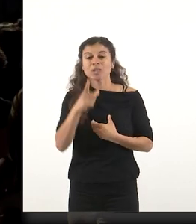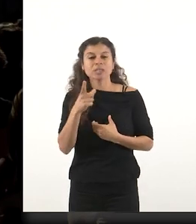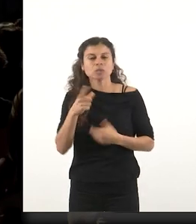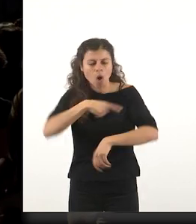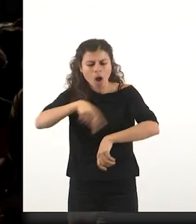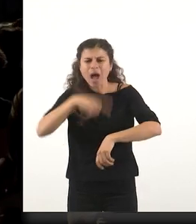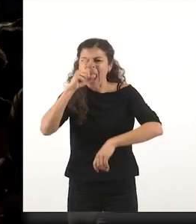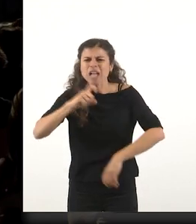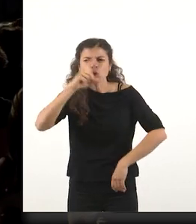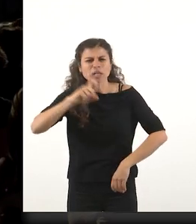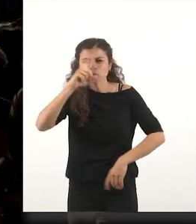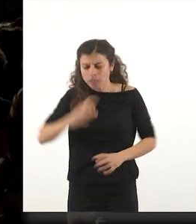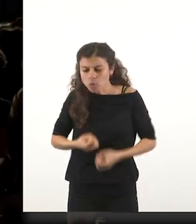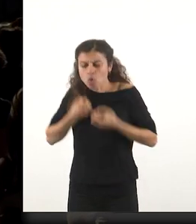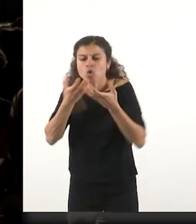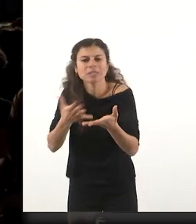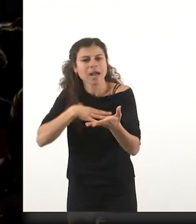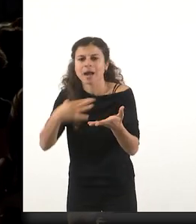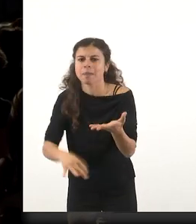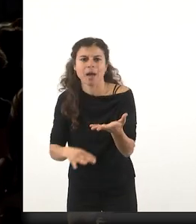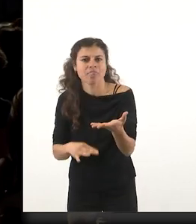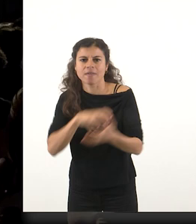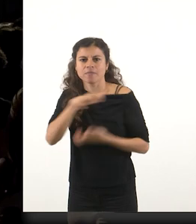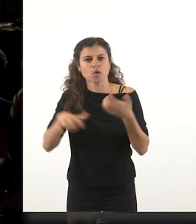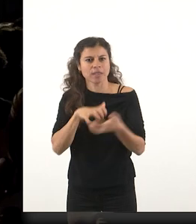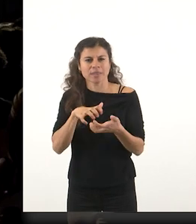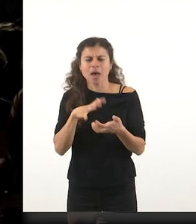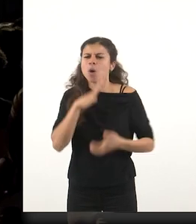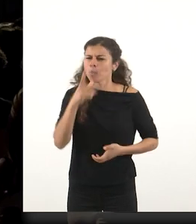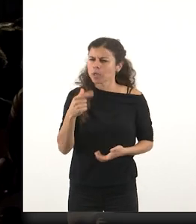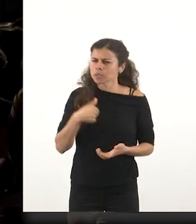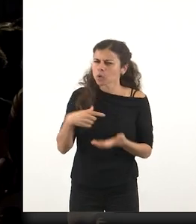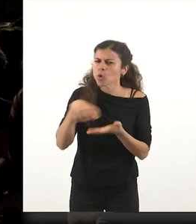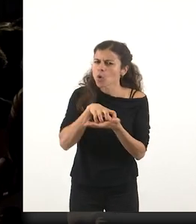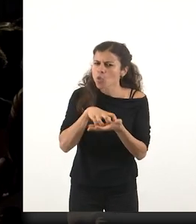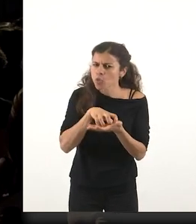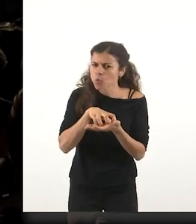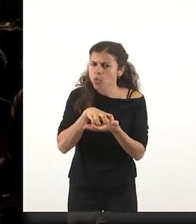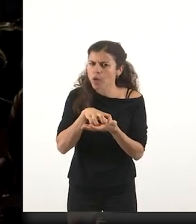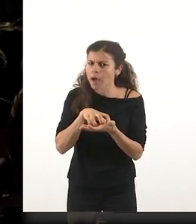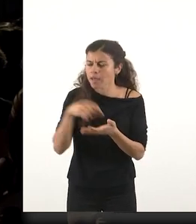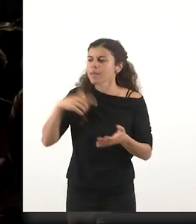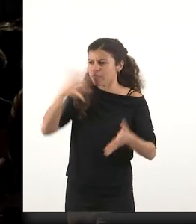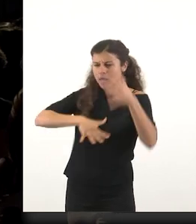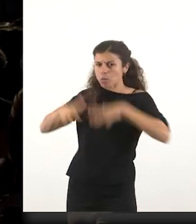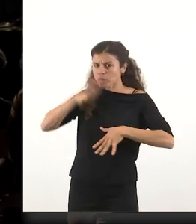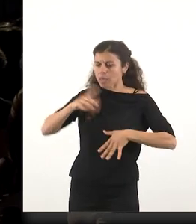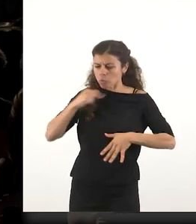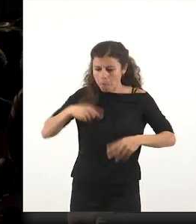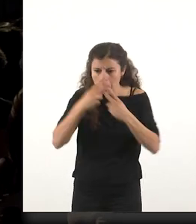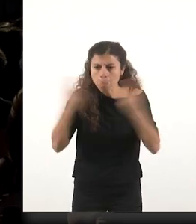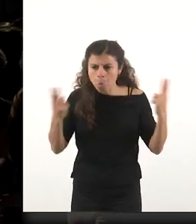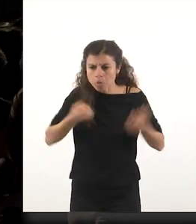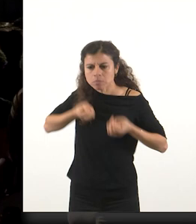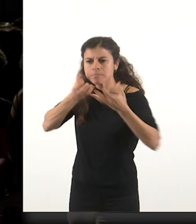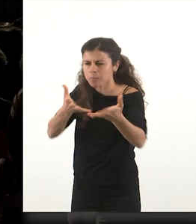que ha sido la violencia machista en nuestras vidas. Por eso tengo la gran duda y estoy denunciada porque pongo en duda públicamente que